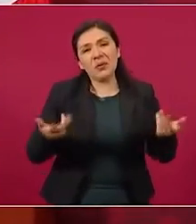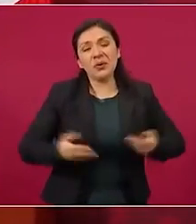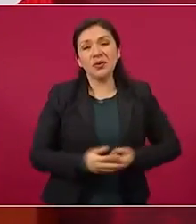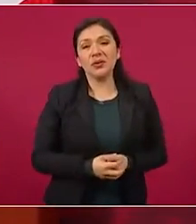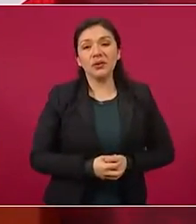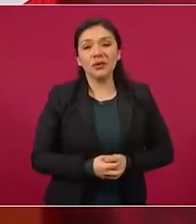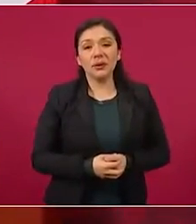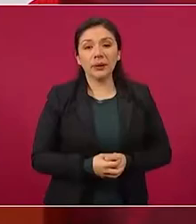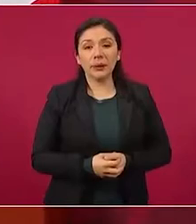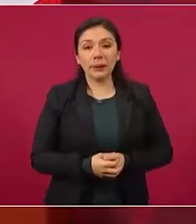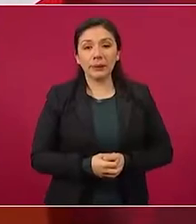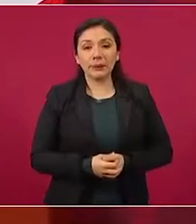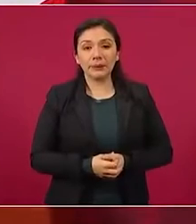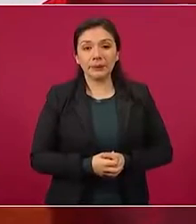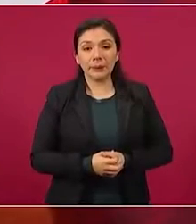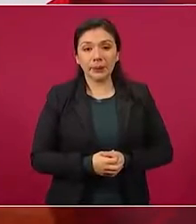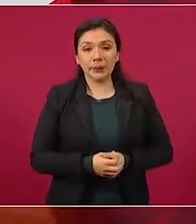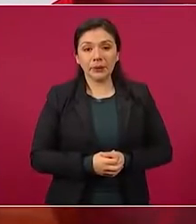de